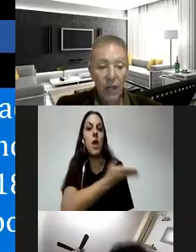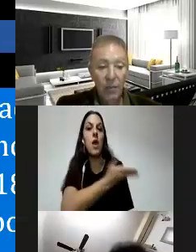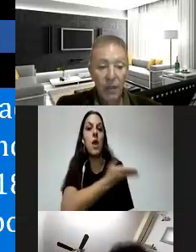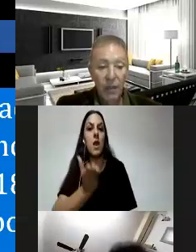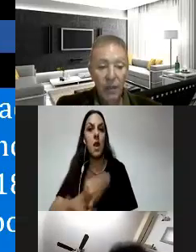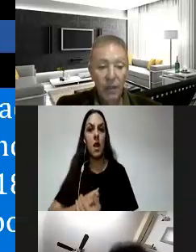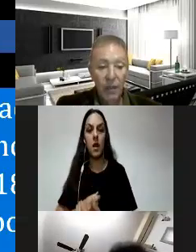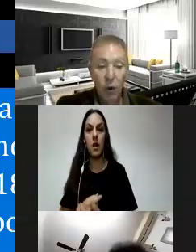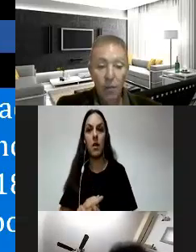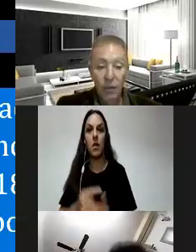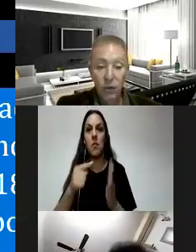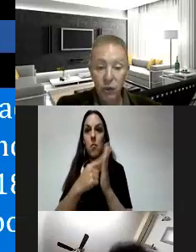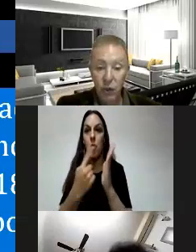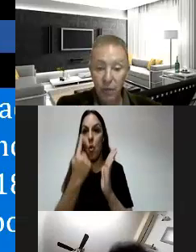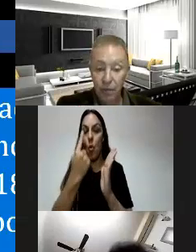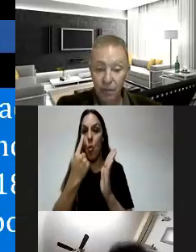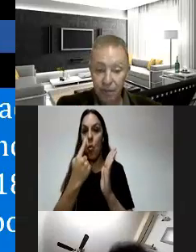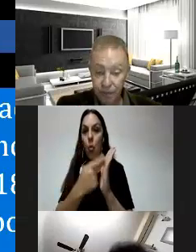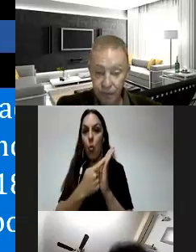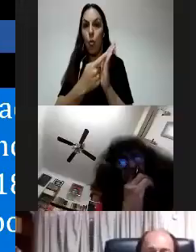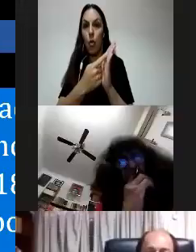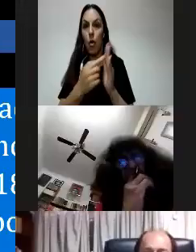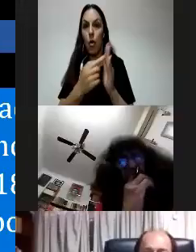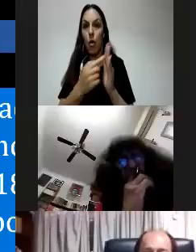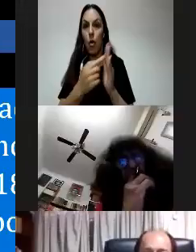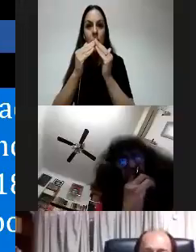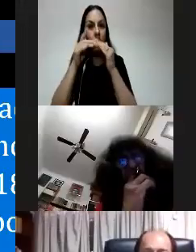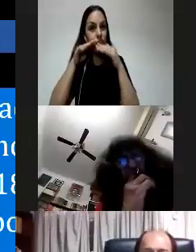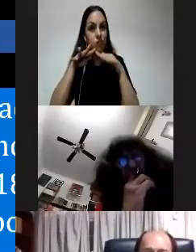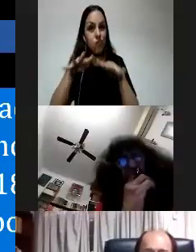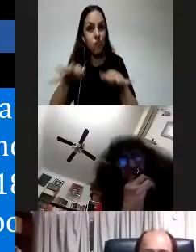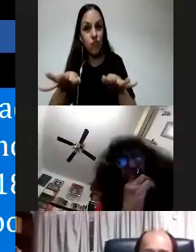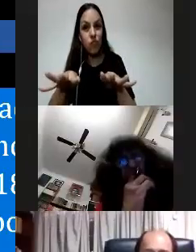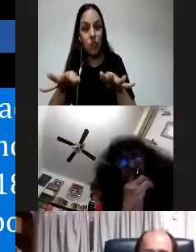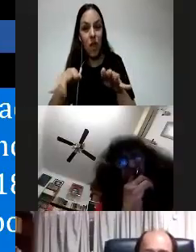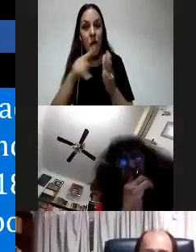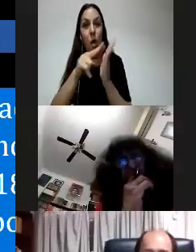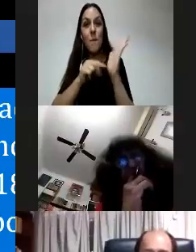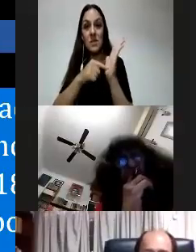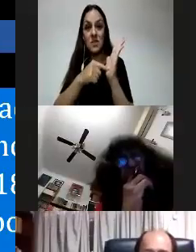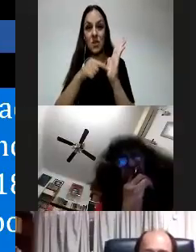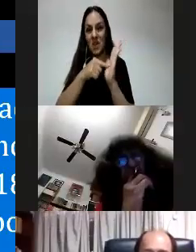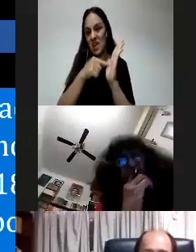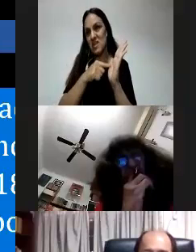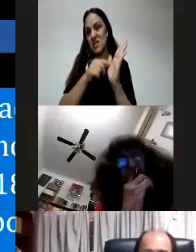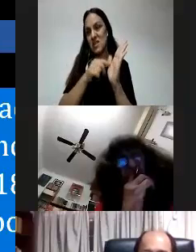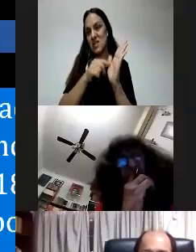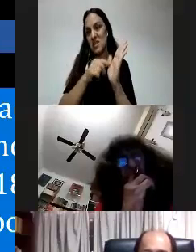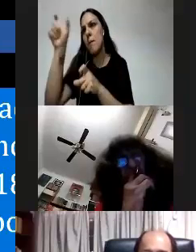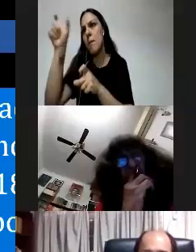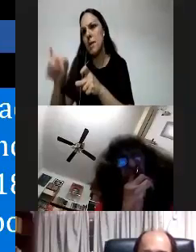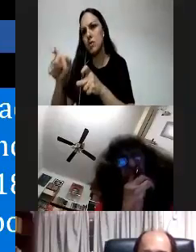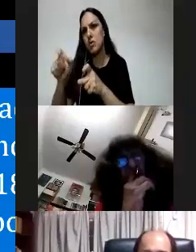igualdad, visibilidad y convención, que sería el nombre de la persona que le he dado, y otro contra el Ministerio de